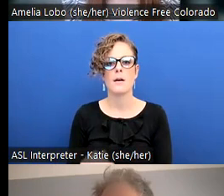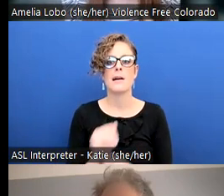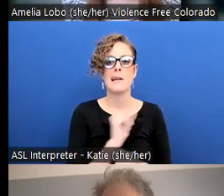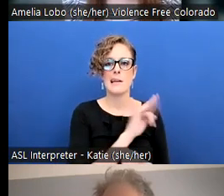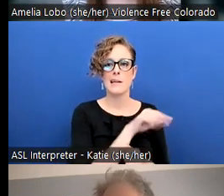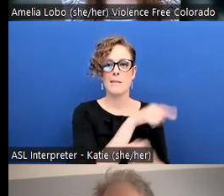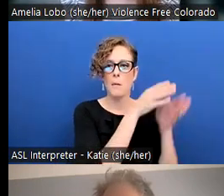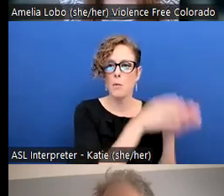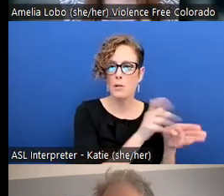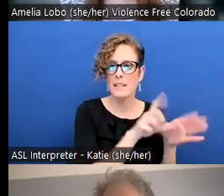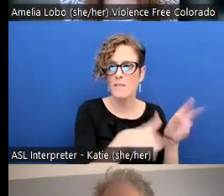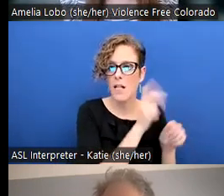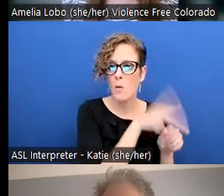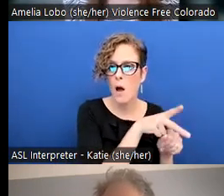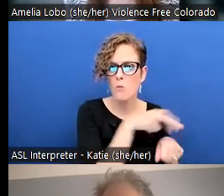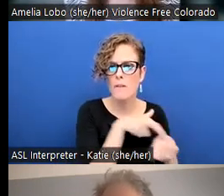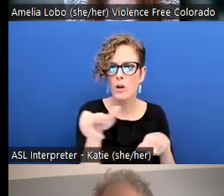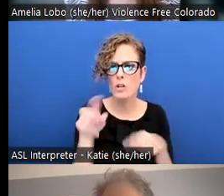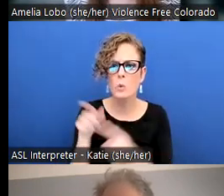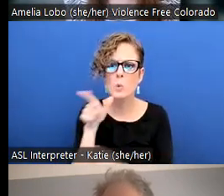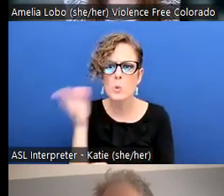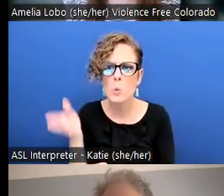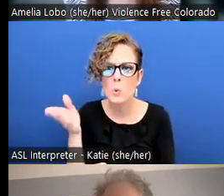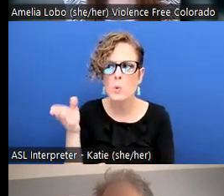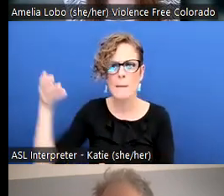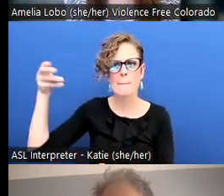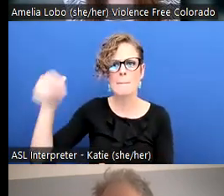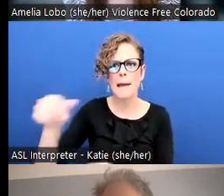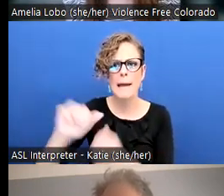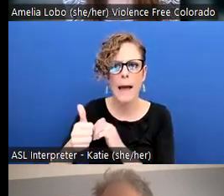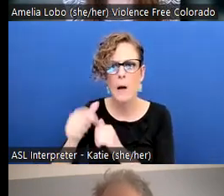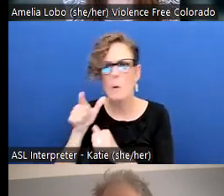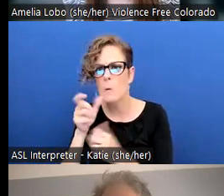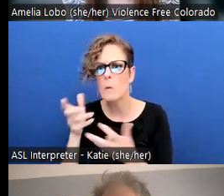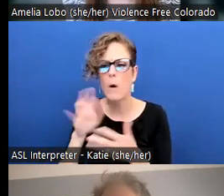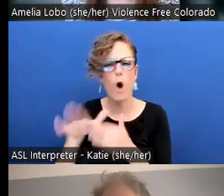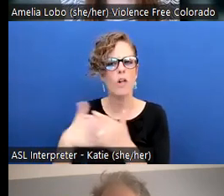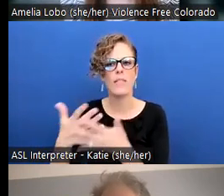trabajo, cómo dar seguimiento del tratamiento, cómo se va a pagar.